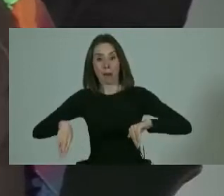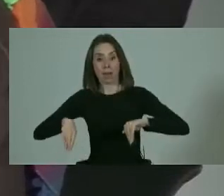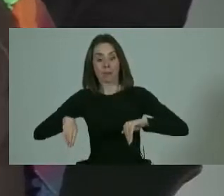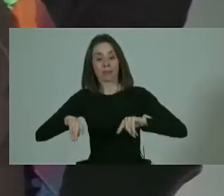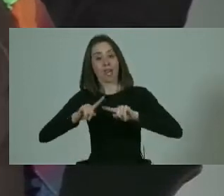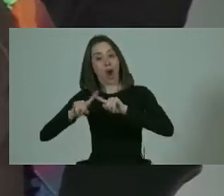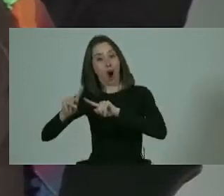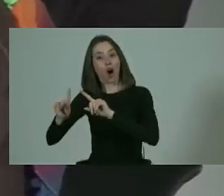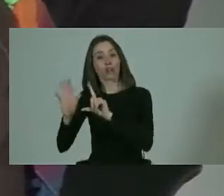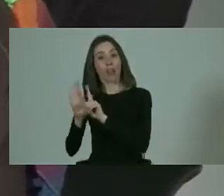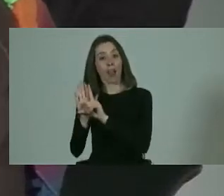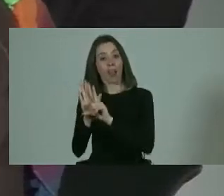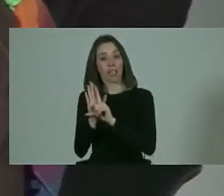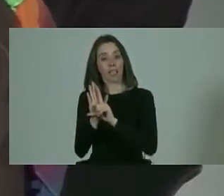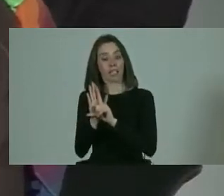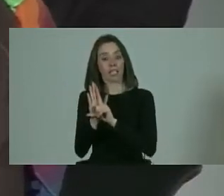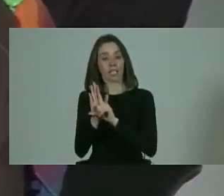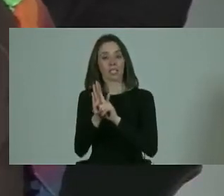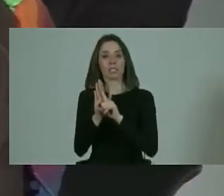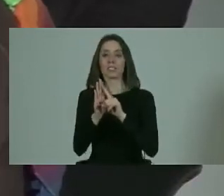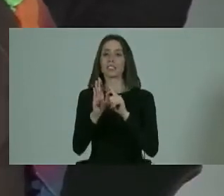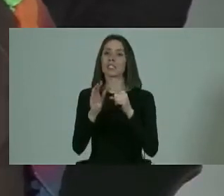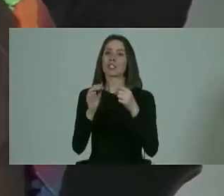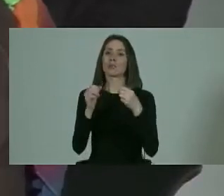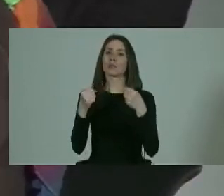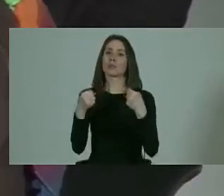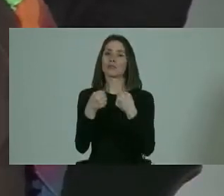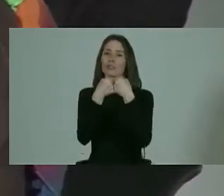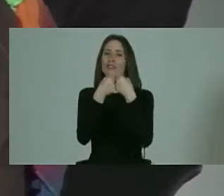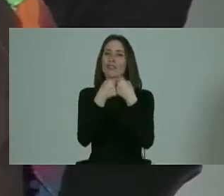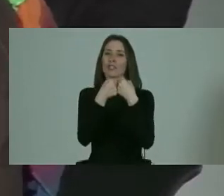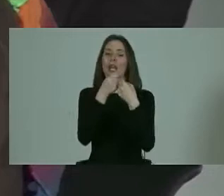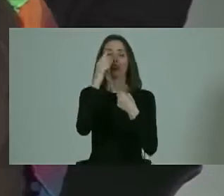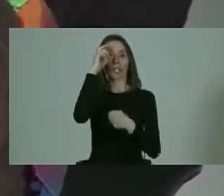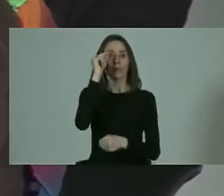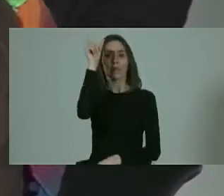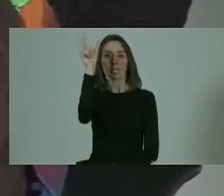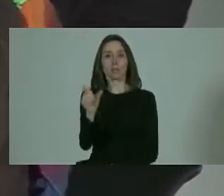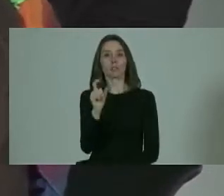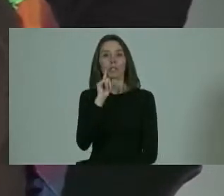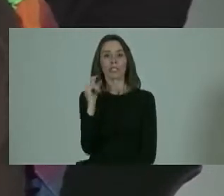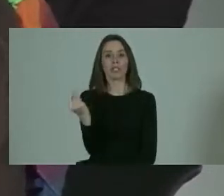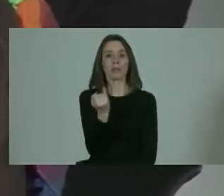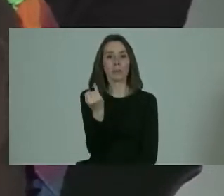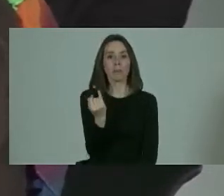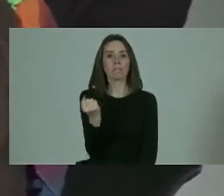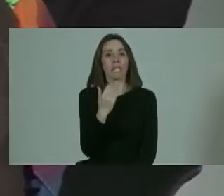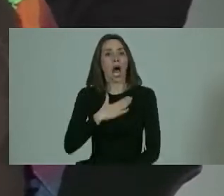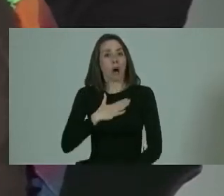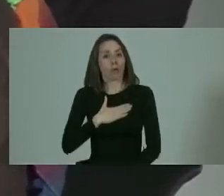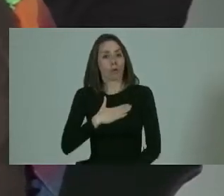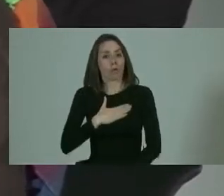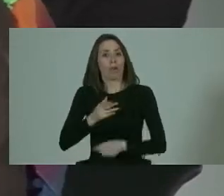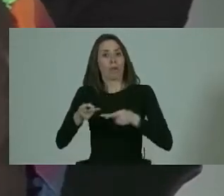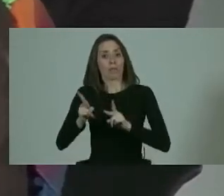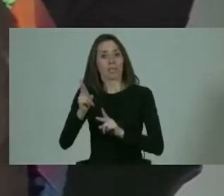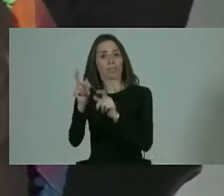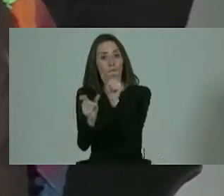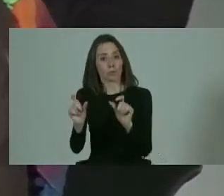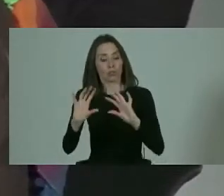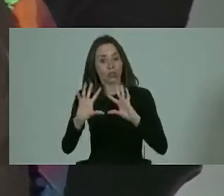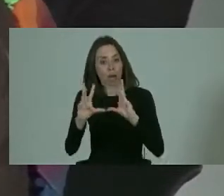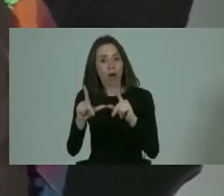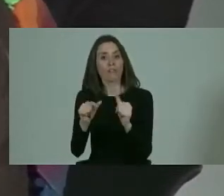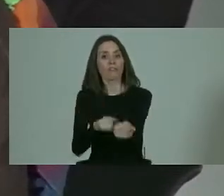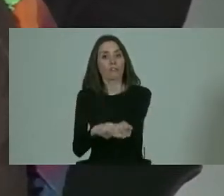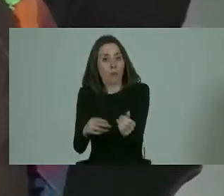que es un poco contradictoria con esta idea de la independencia y la autonomía y del derecho de las personas a formar familia